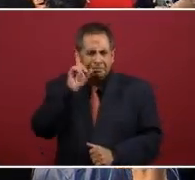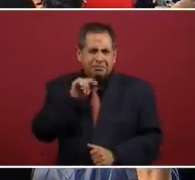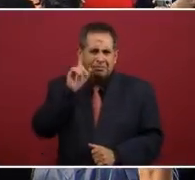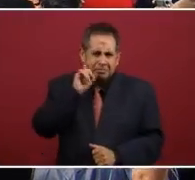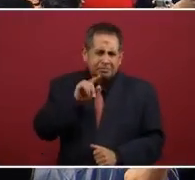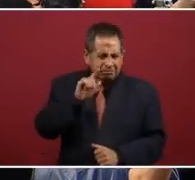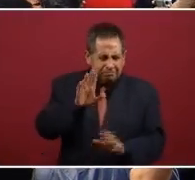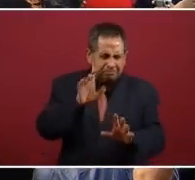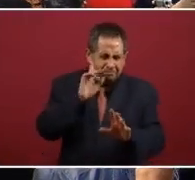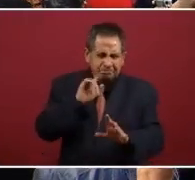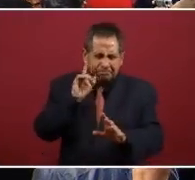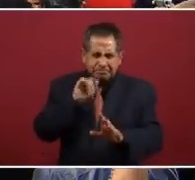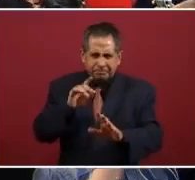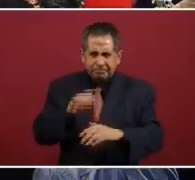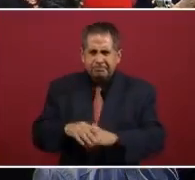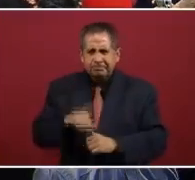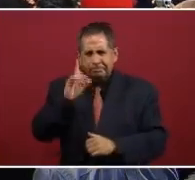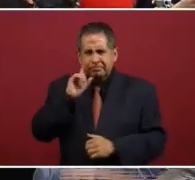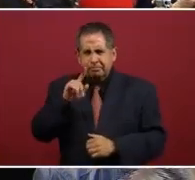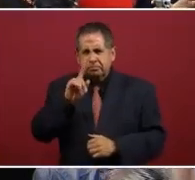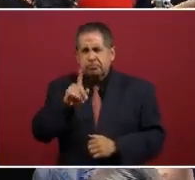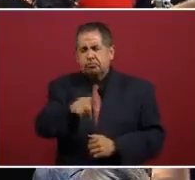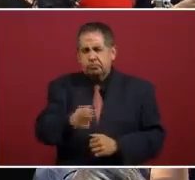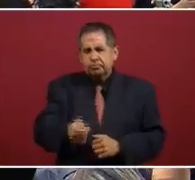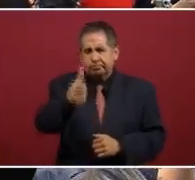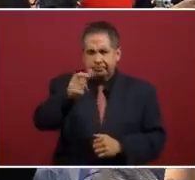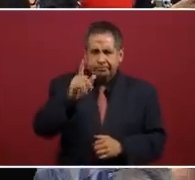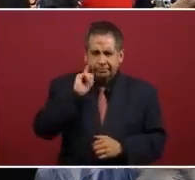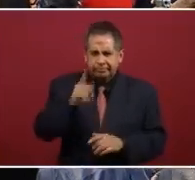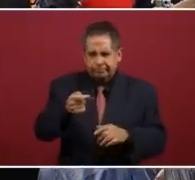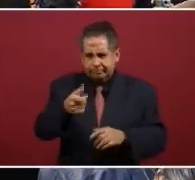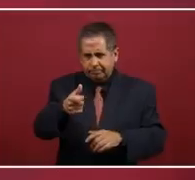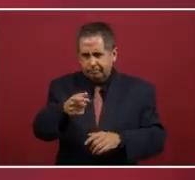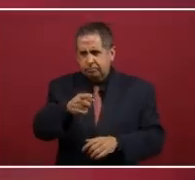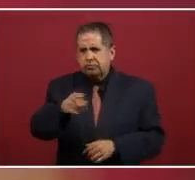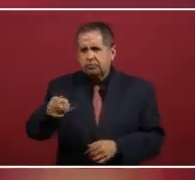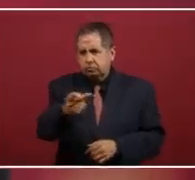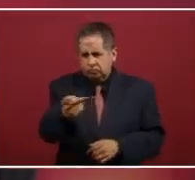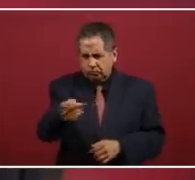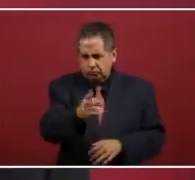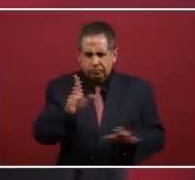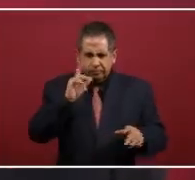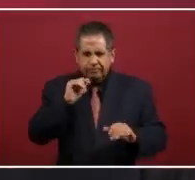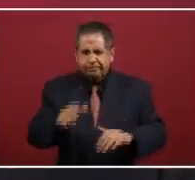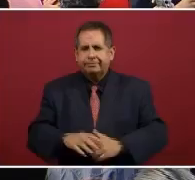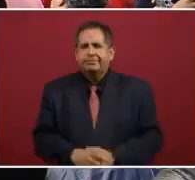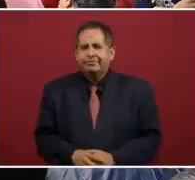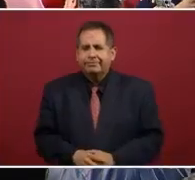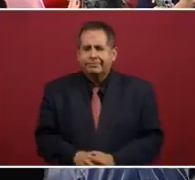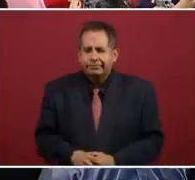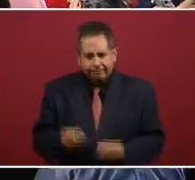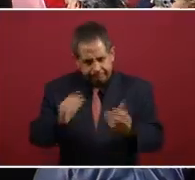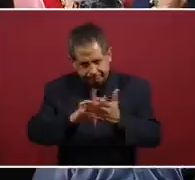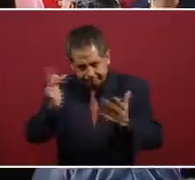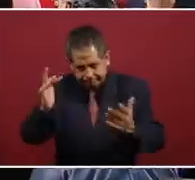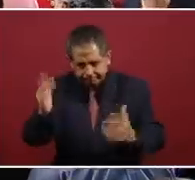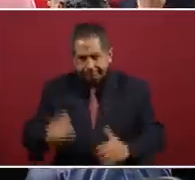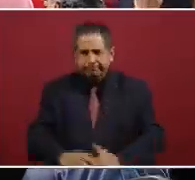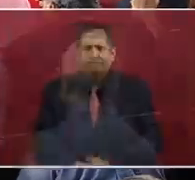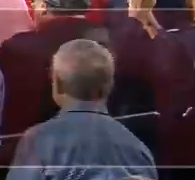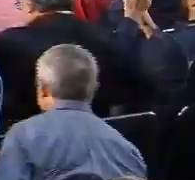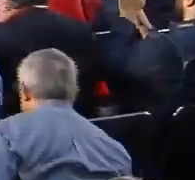Mañana tú primero, mañana, y ustedes dos. Vamos, mañana. Muchas gracias.